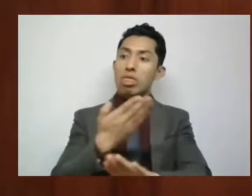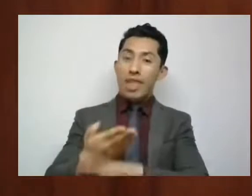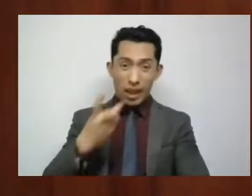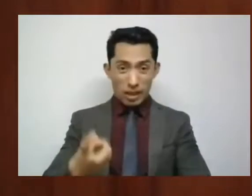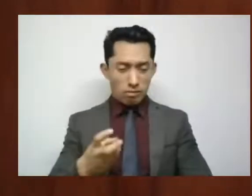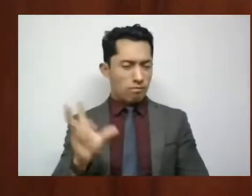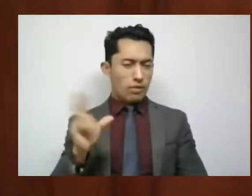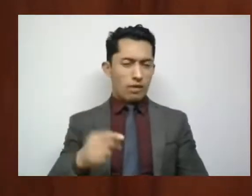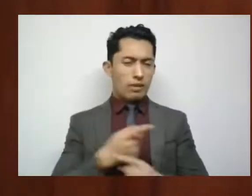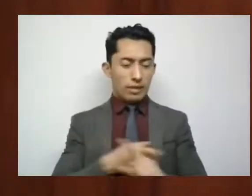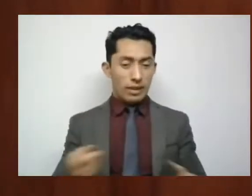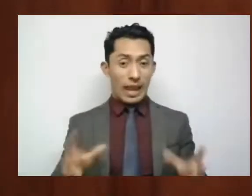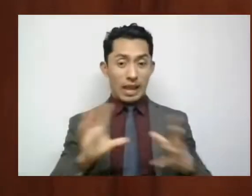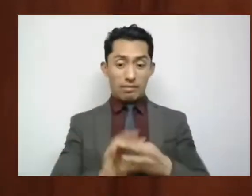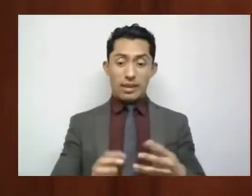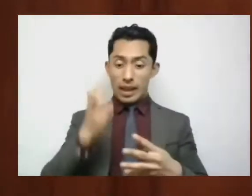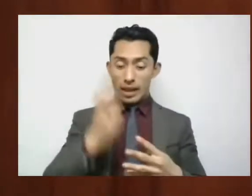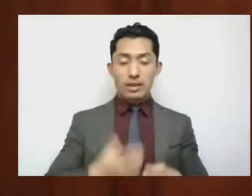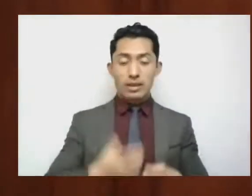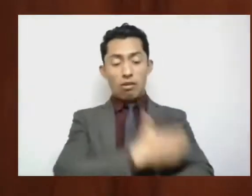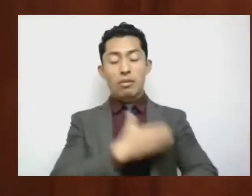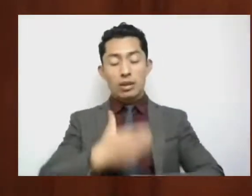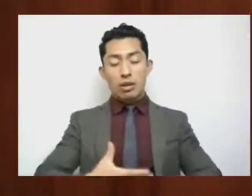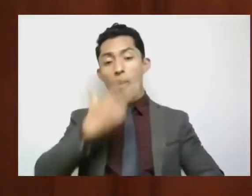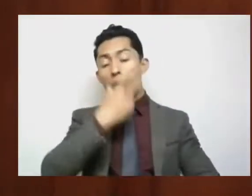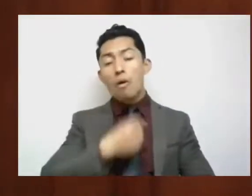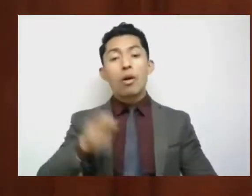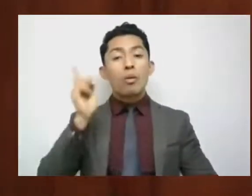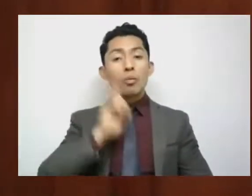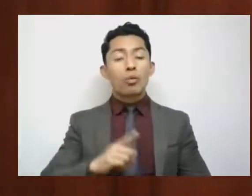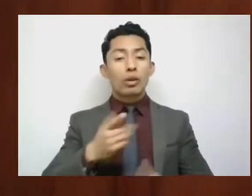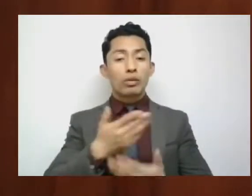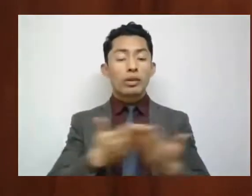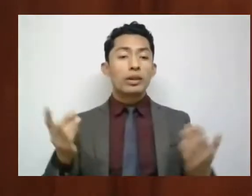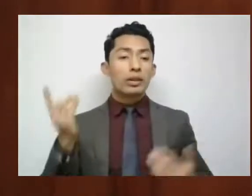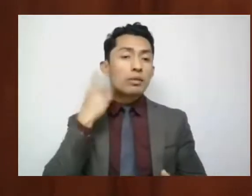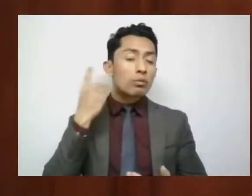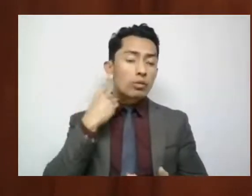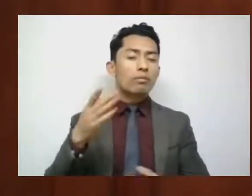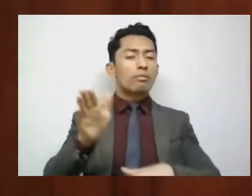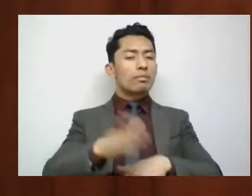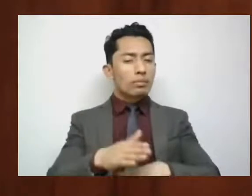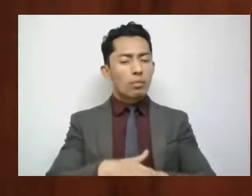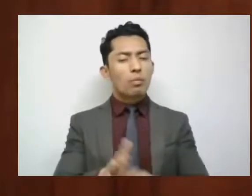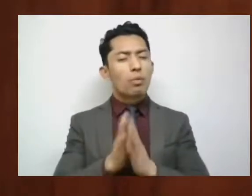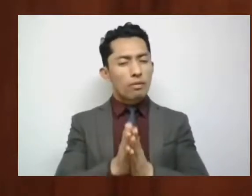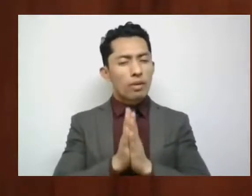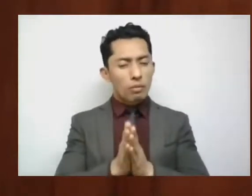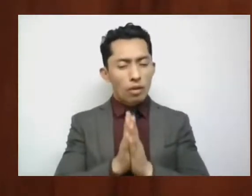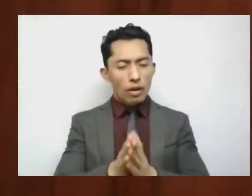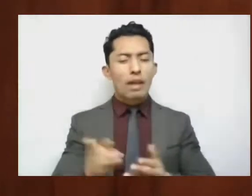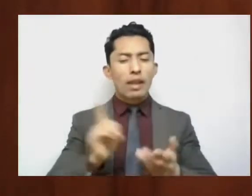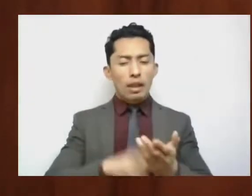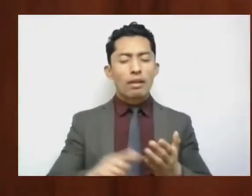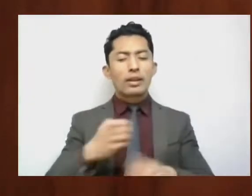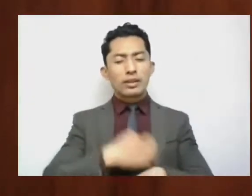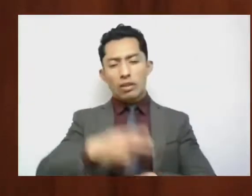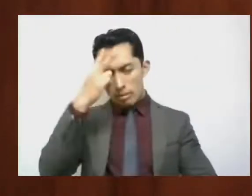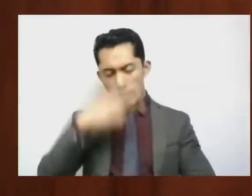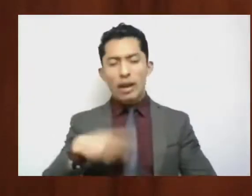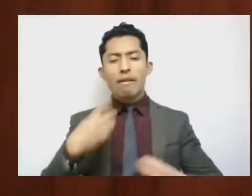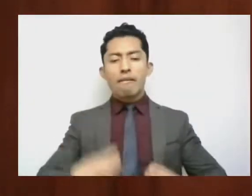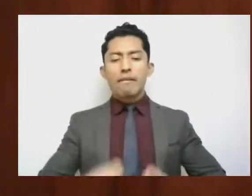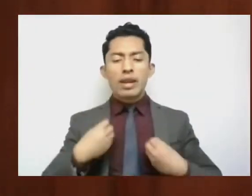todo esto, compañeras y compañeros diputados, los invito a que llevemos a nuestro Estado a una vida democrática